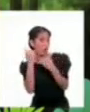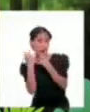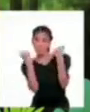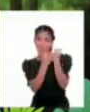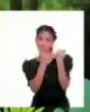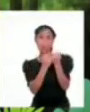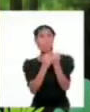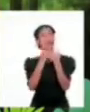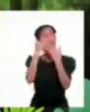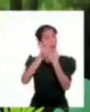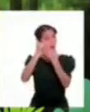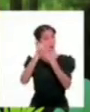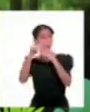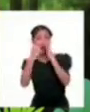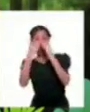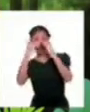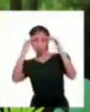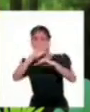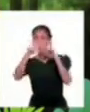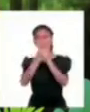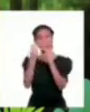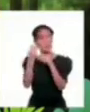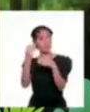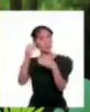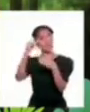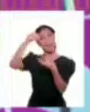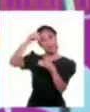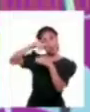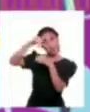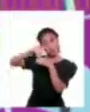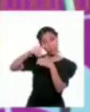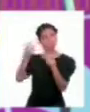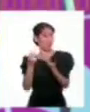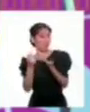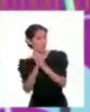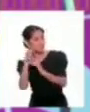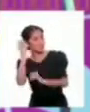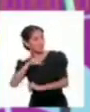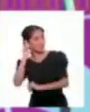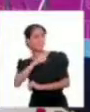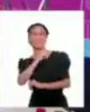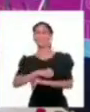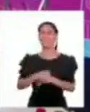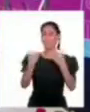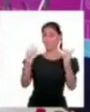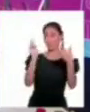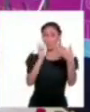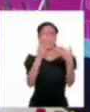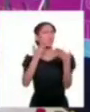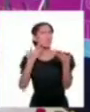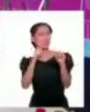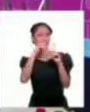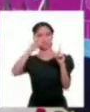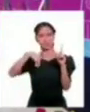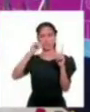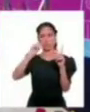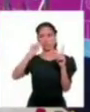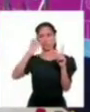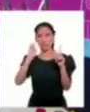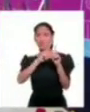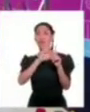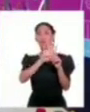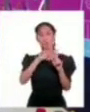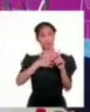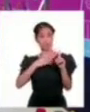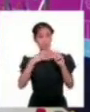economía y el cuidado del ambiente de nuestro país. Sí, Olinda. Ya vimos que José, a los 7